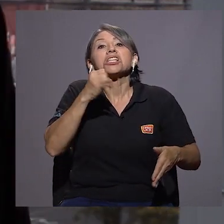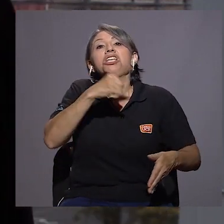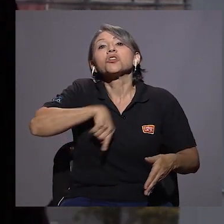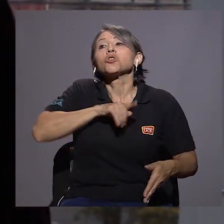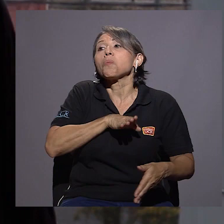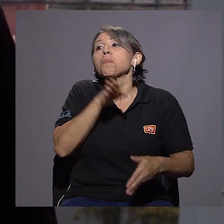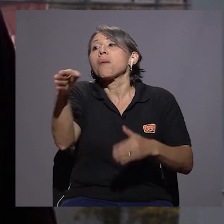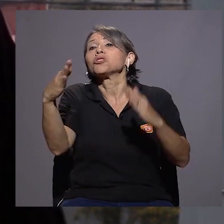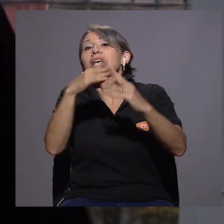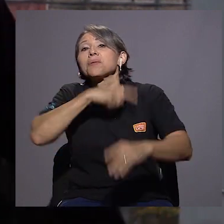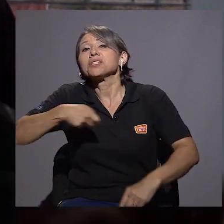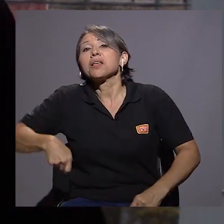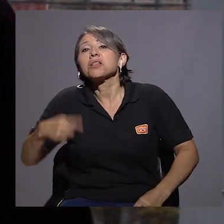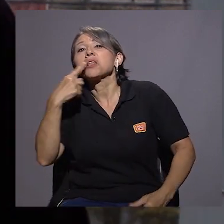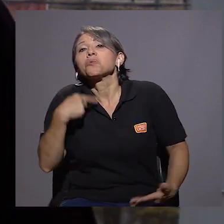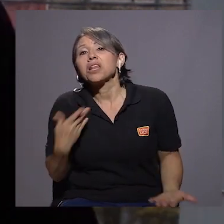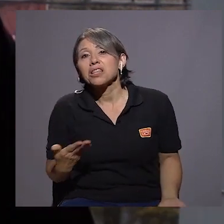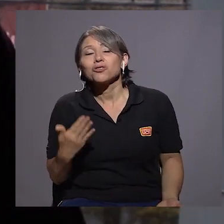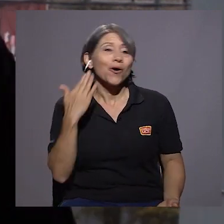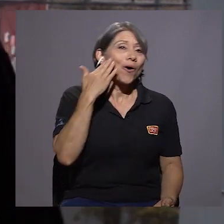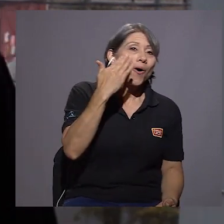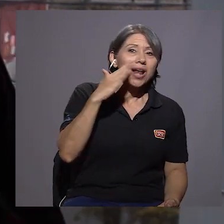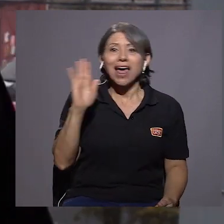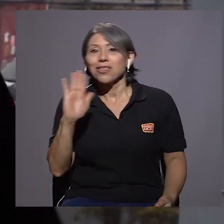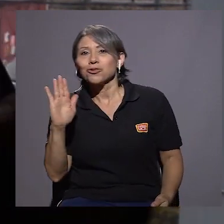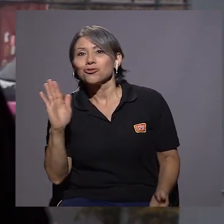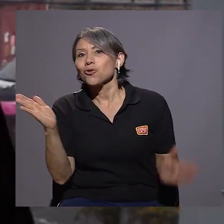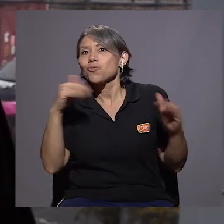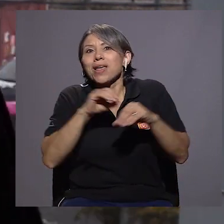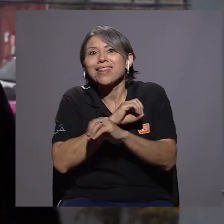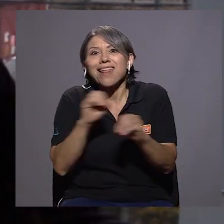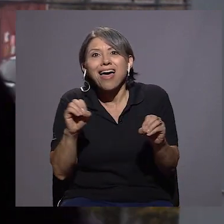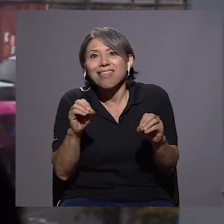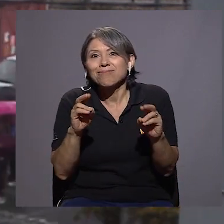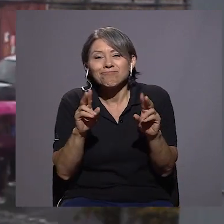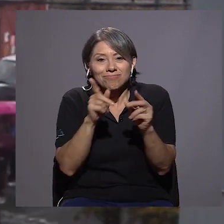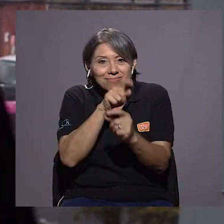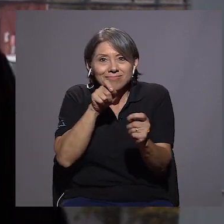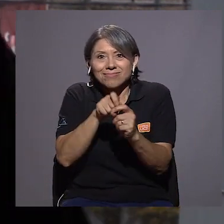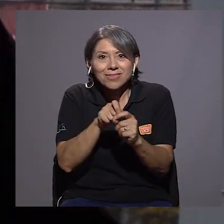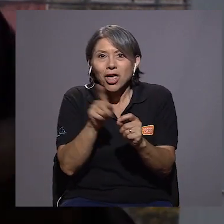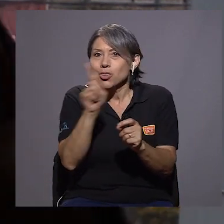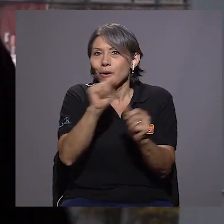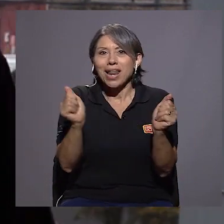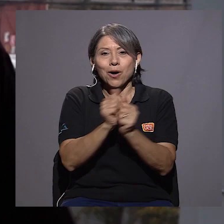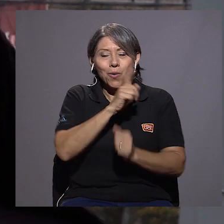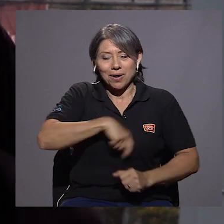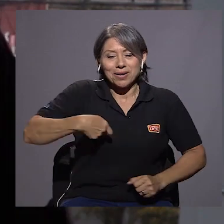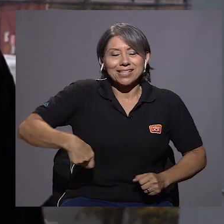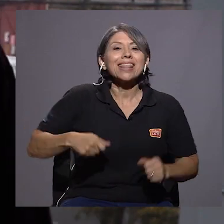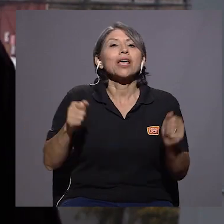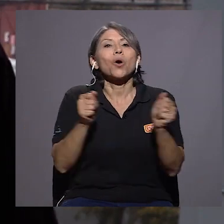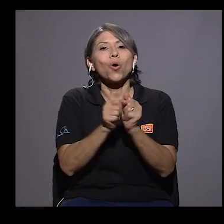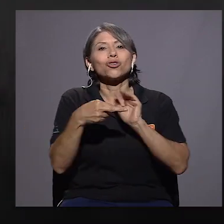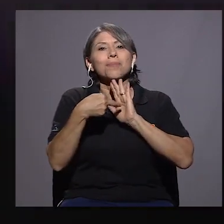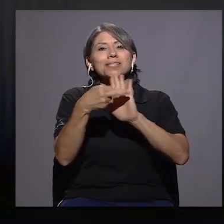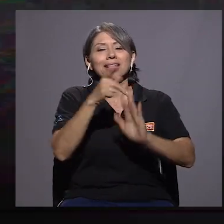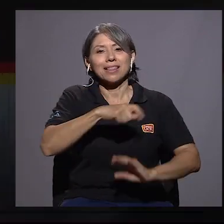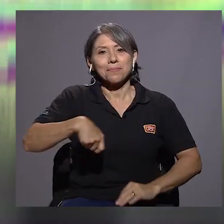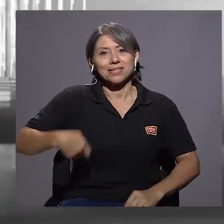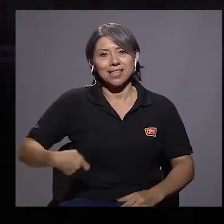hubieran dicho? Hola y adiós. No había ningún acuerdo, ningún punto en concreto, nada más era una reunión y no era con el presidente, era con el representante de